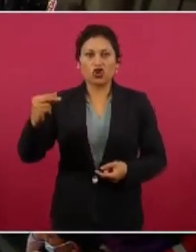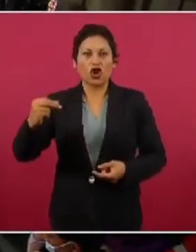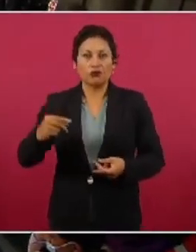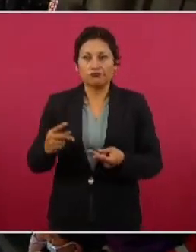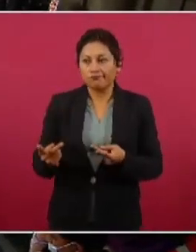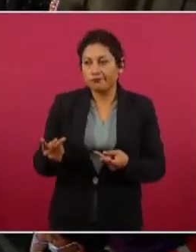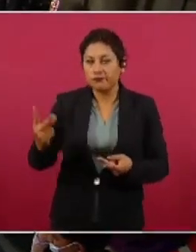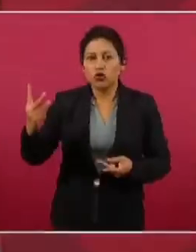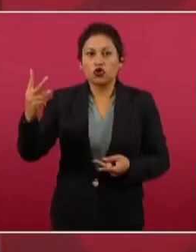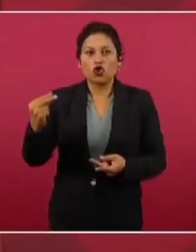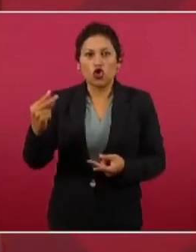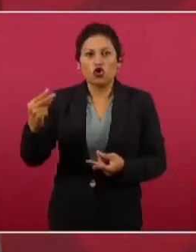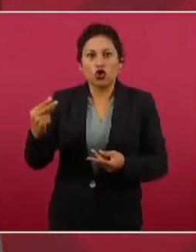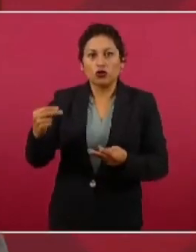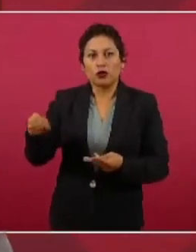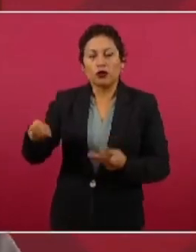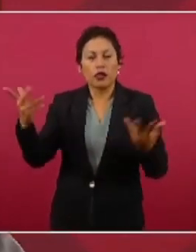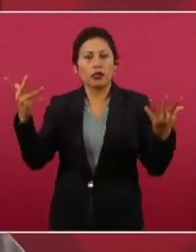se bloquean,